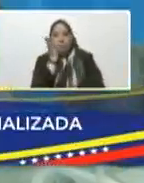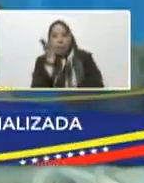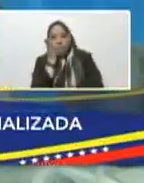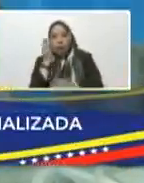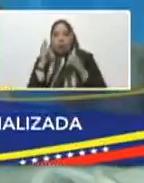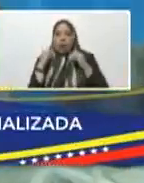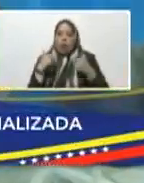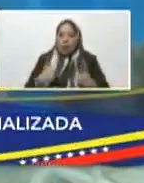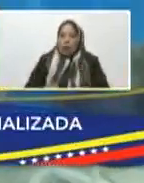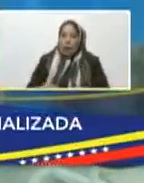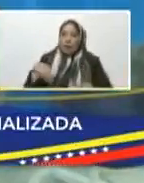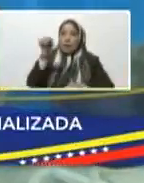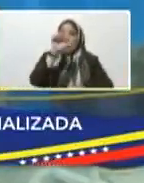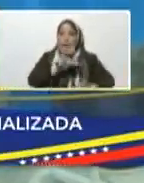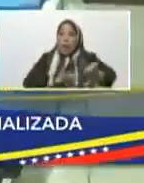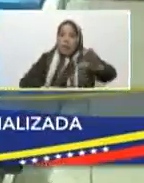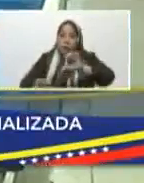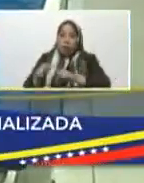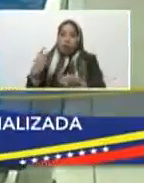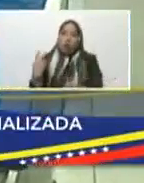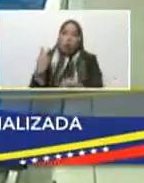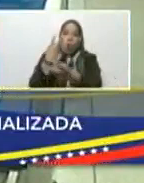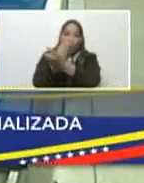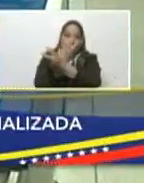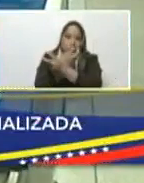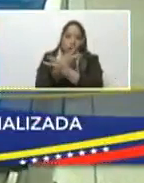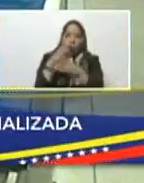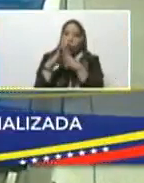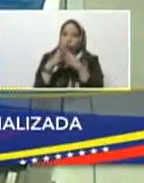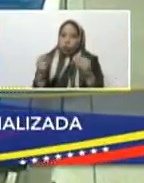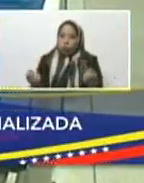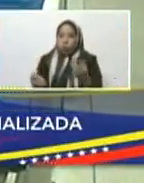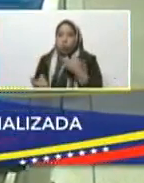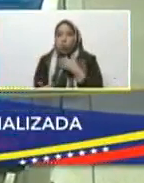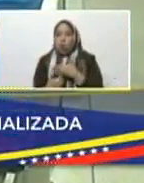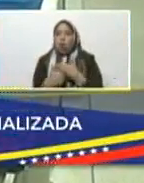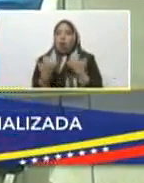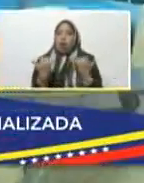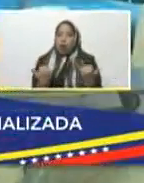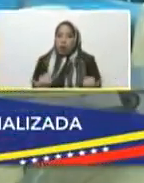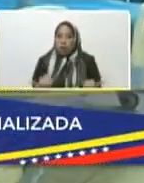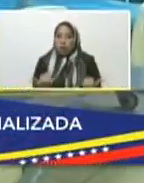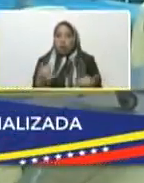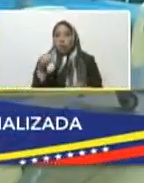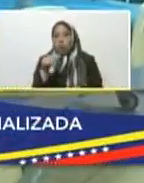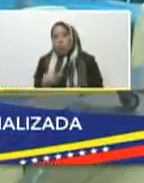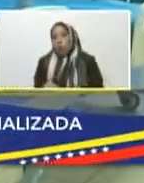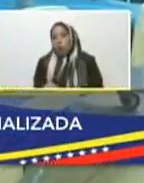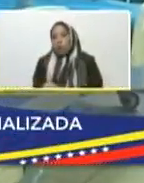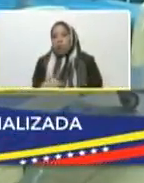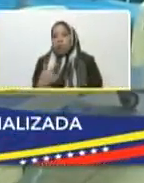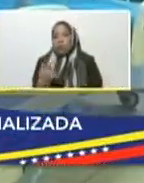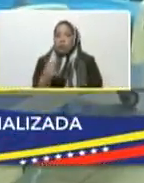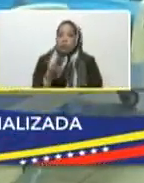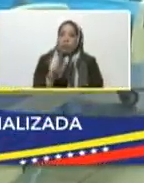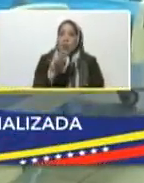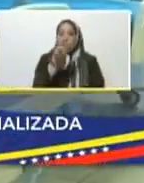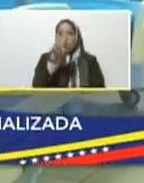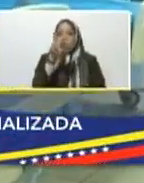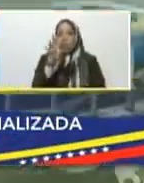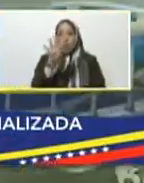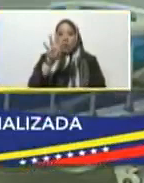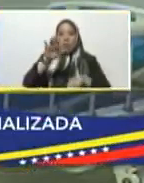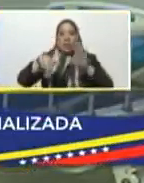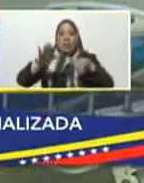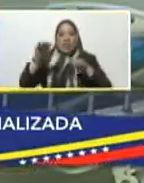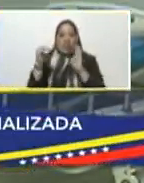laboratorio. Así que, presidente Nicolás Maduro, el impacto del cual nosotros estamos hablando en este momento supera los